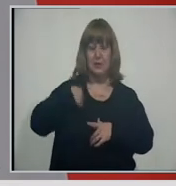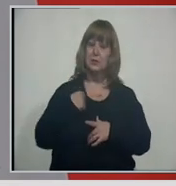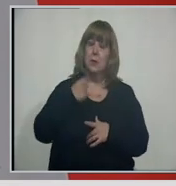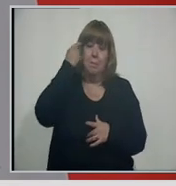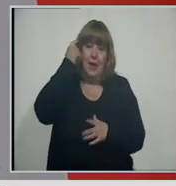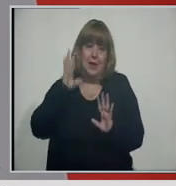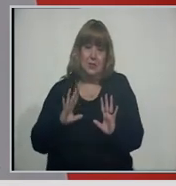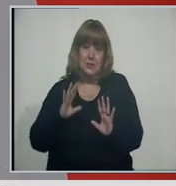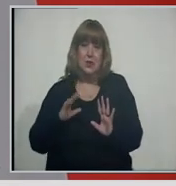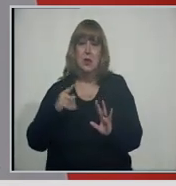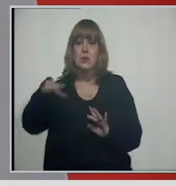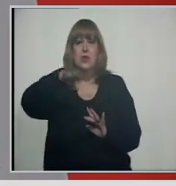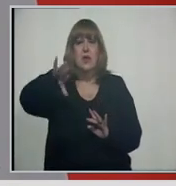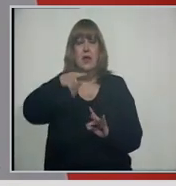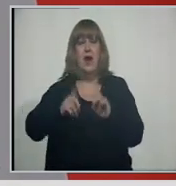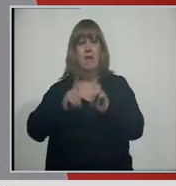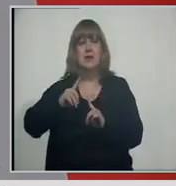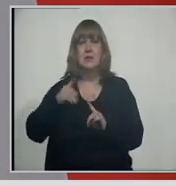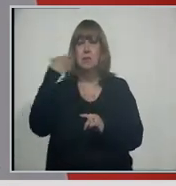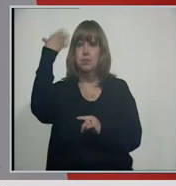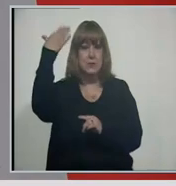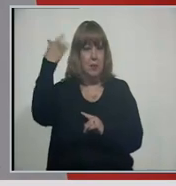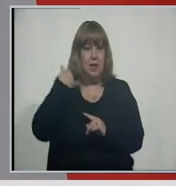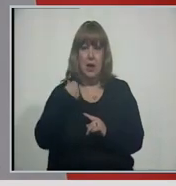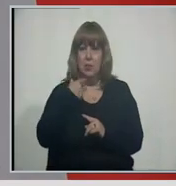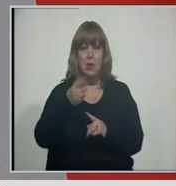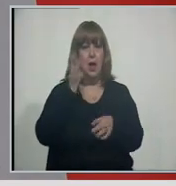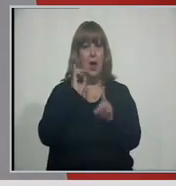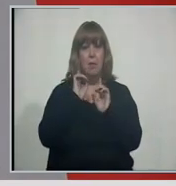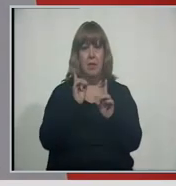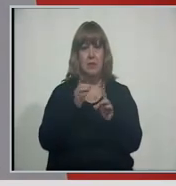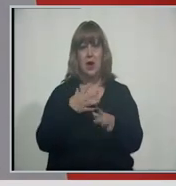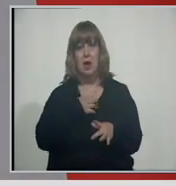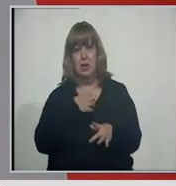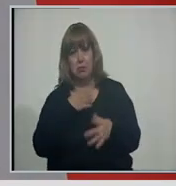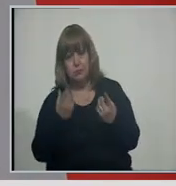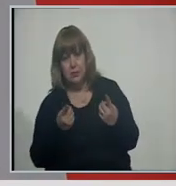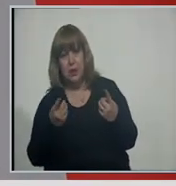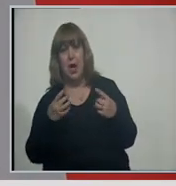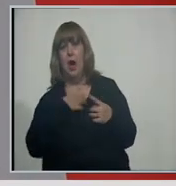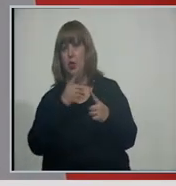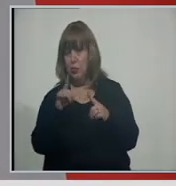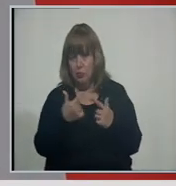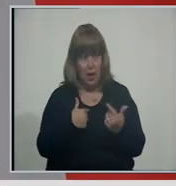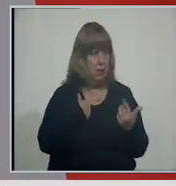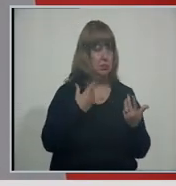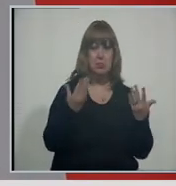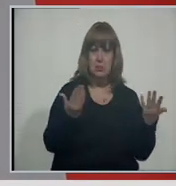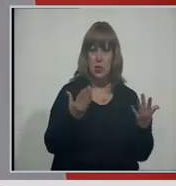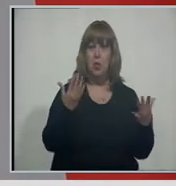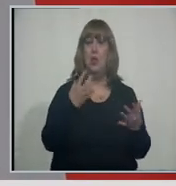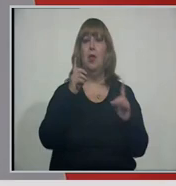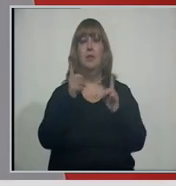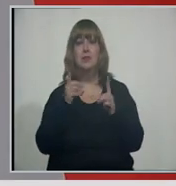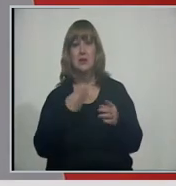porque muchas ciudades en lugares a veces cuando hay un seminario y los maestros van ni los alumnos las escuelas musicales y todos los alumnos y todos sus